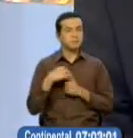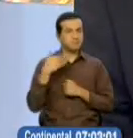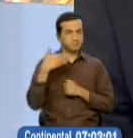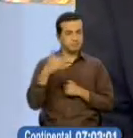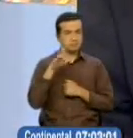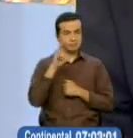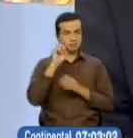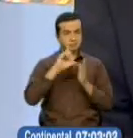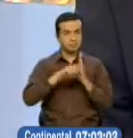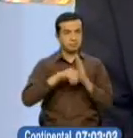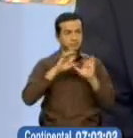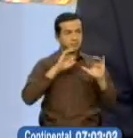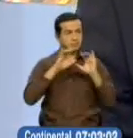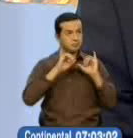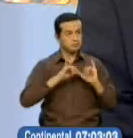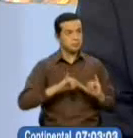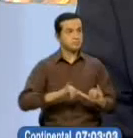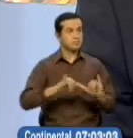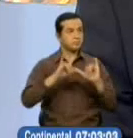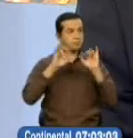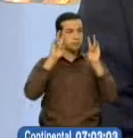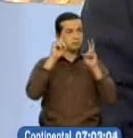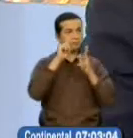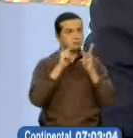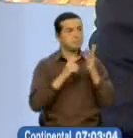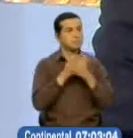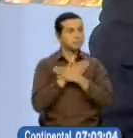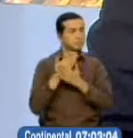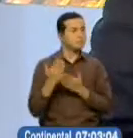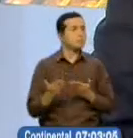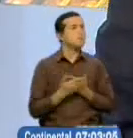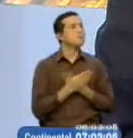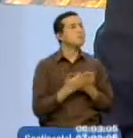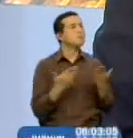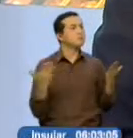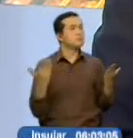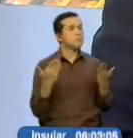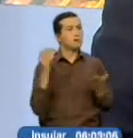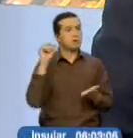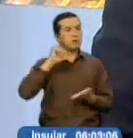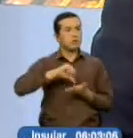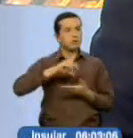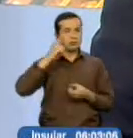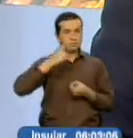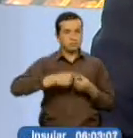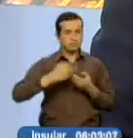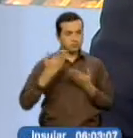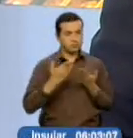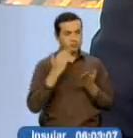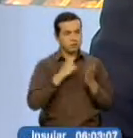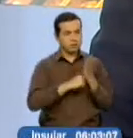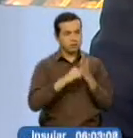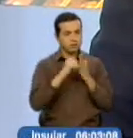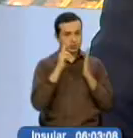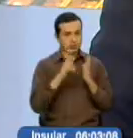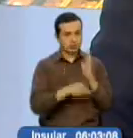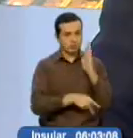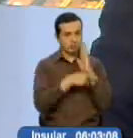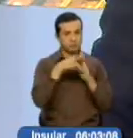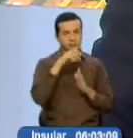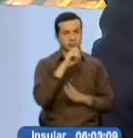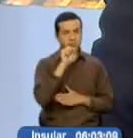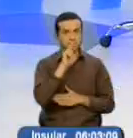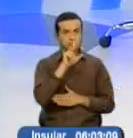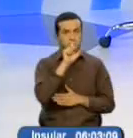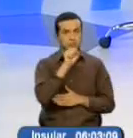próximos 30 minutos desarrollando esta temática. Le doy la bienvenida entonces en los estudios de la ciudad de Quito al señor ministro de Hidrocarburos, Carlos Pérez.